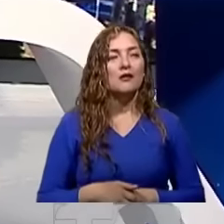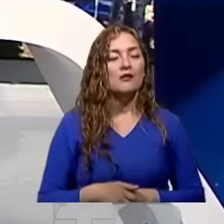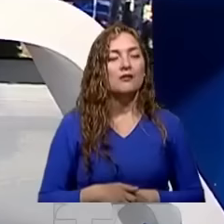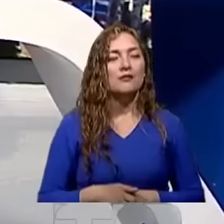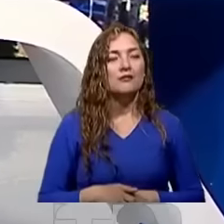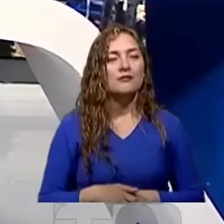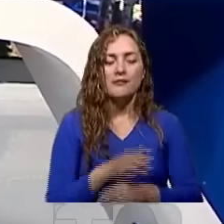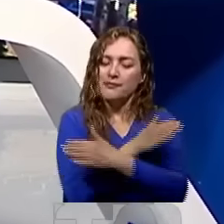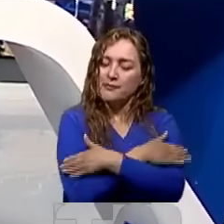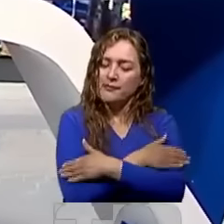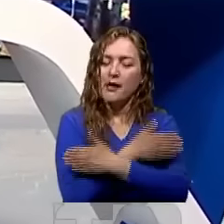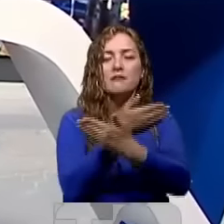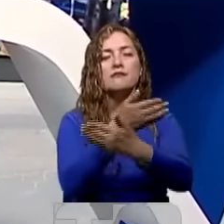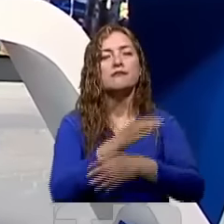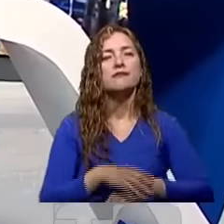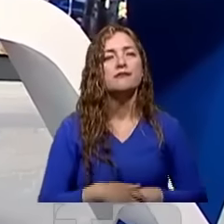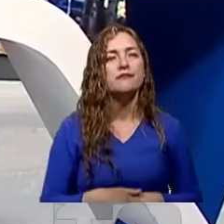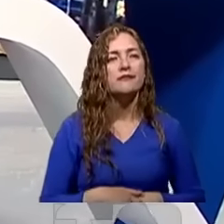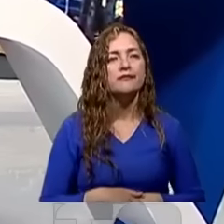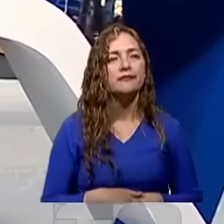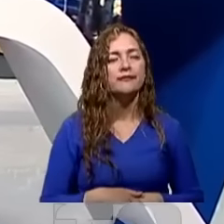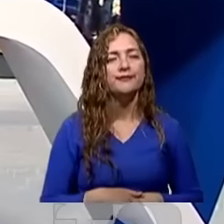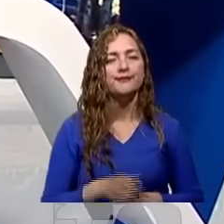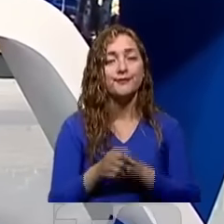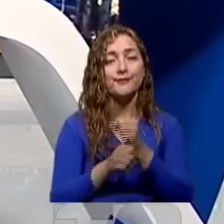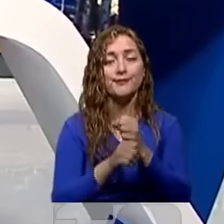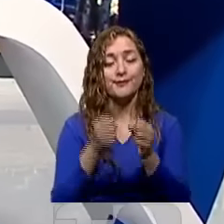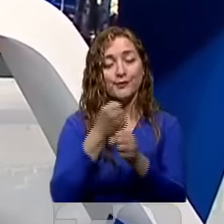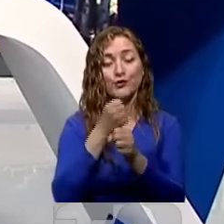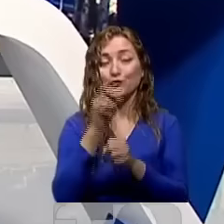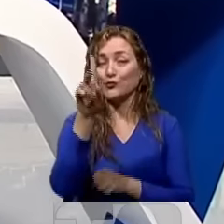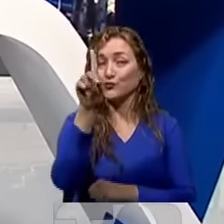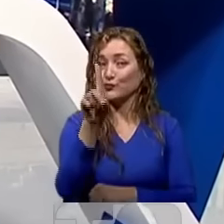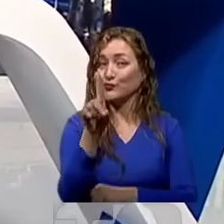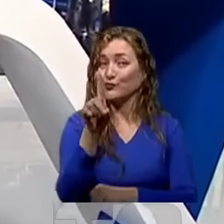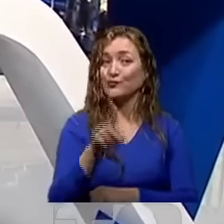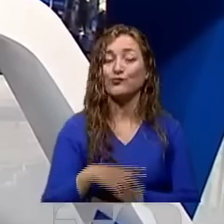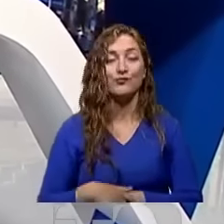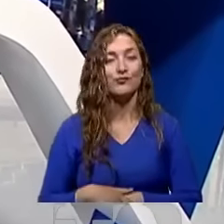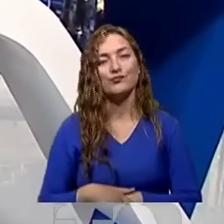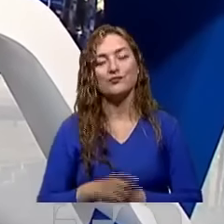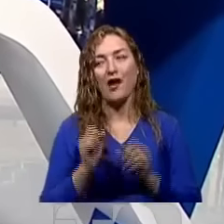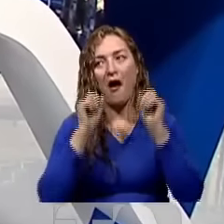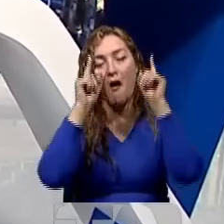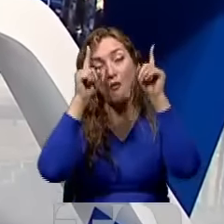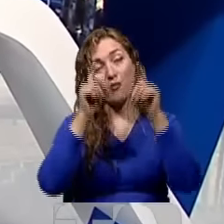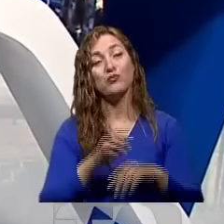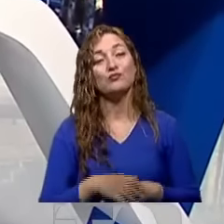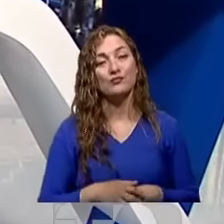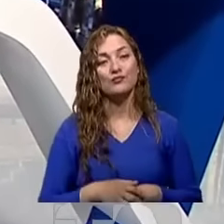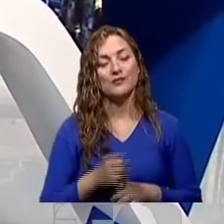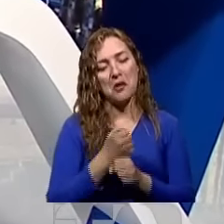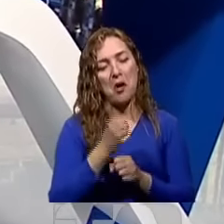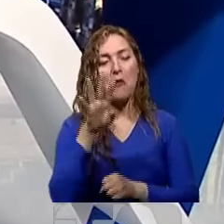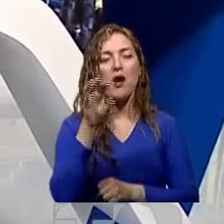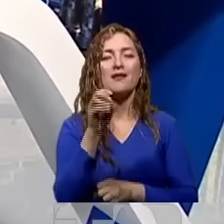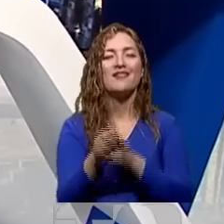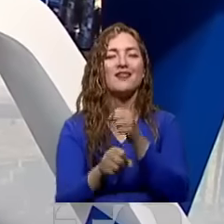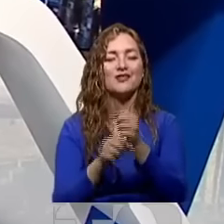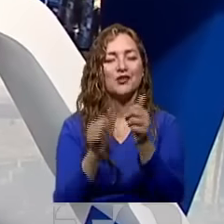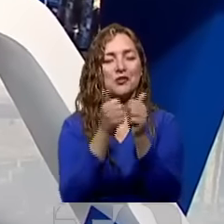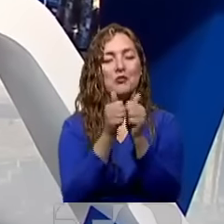Dieguito! Felicitaciones, sí, porque gracias. Sé que tú ya llevas 21 años en este espacio. Sí, 21 qué años. Increíble, ¿no? 21 de los 40 años somos parte de